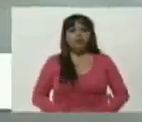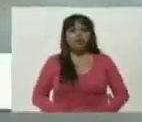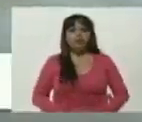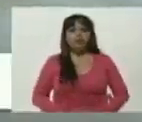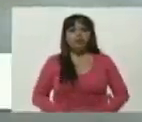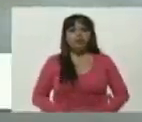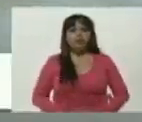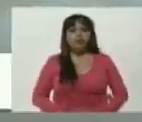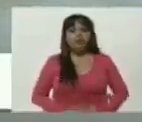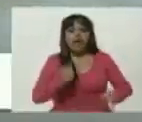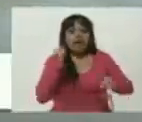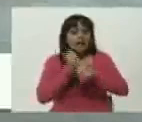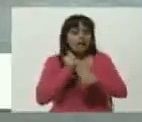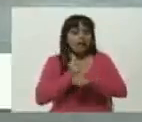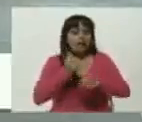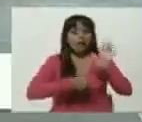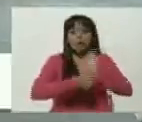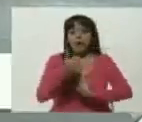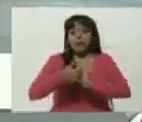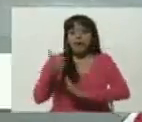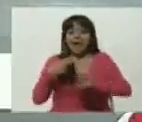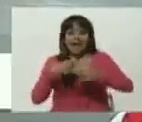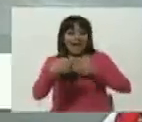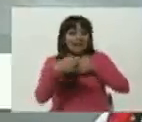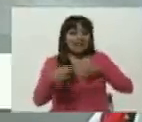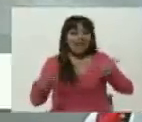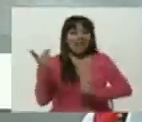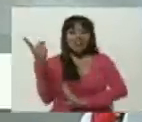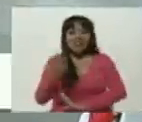la producción, cada vez más hectáreas,